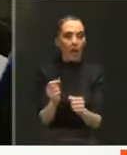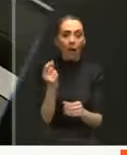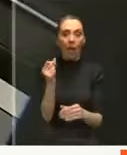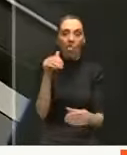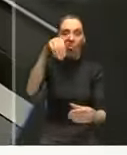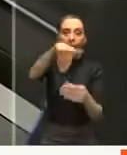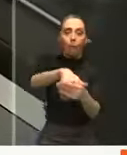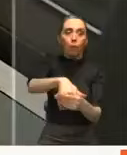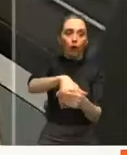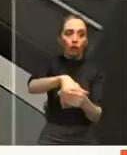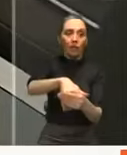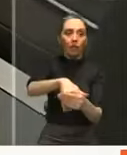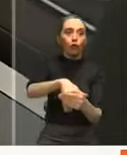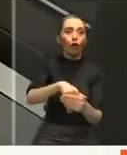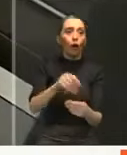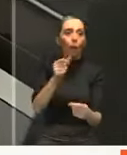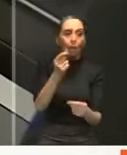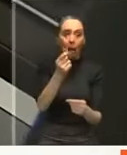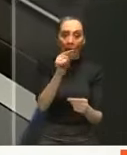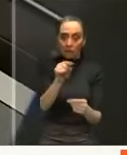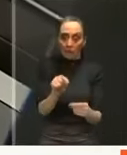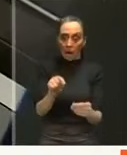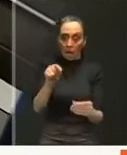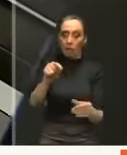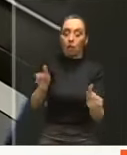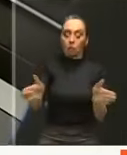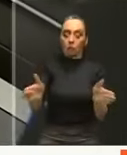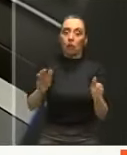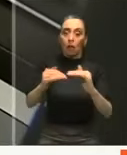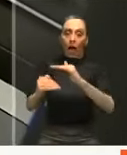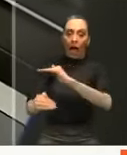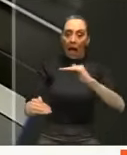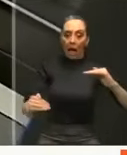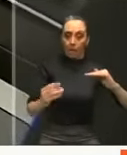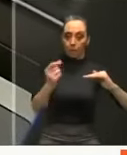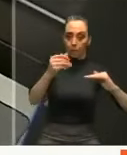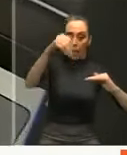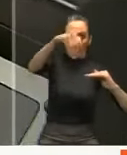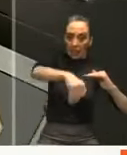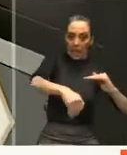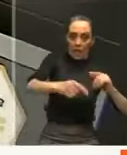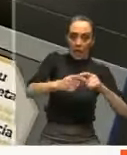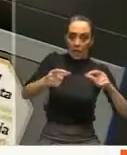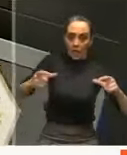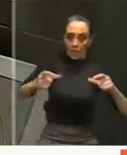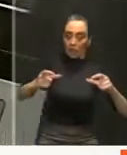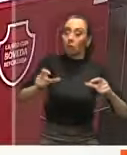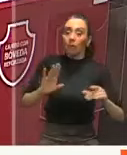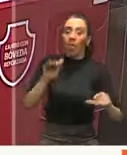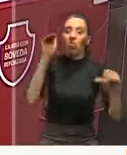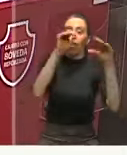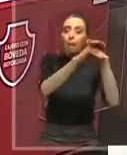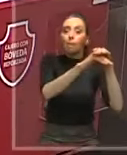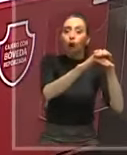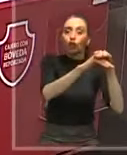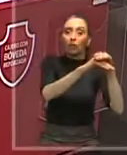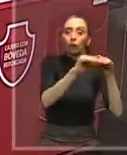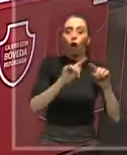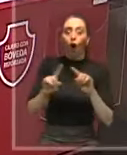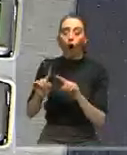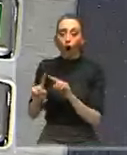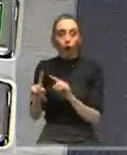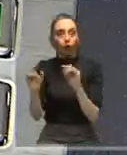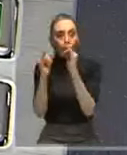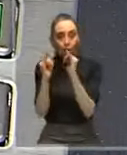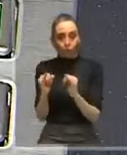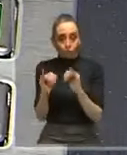Podemos ingresar hasta 300 billetes, ¿cierto? Es fácil. Ingresamos el billete. Y listo. Hay otros que tienen una